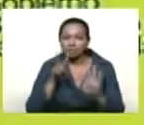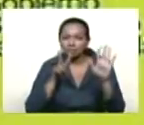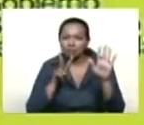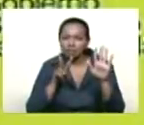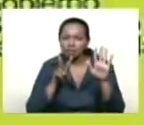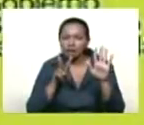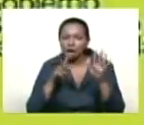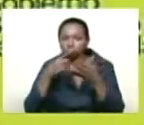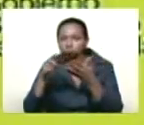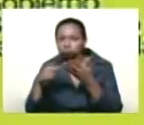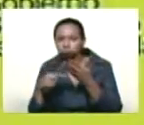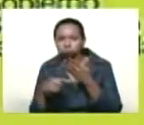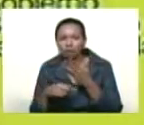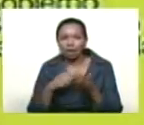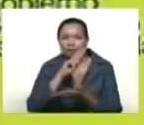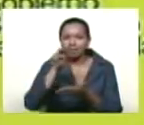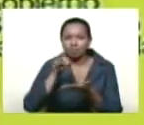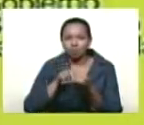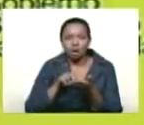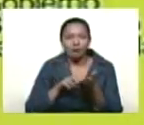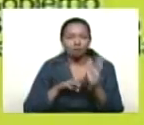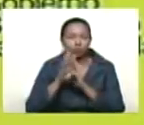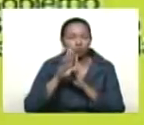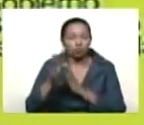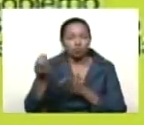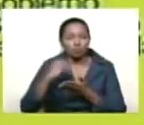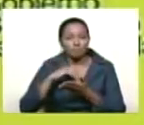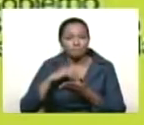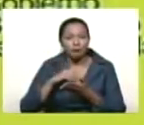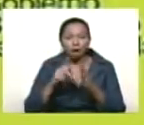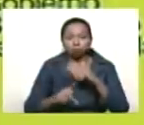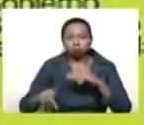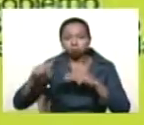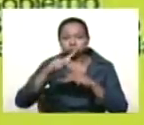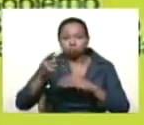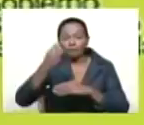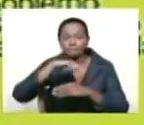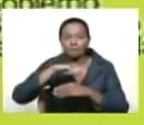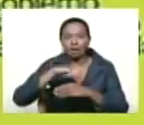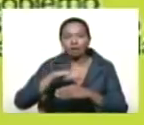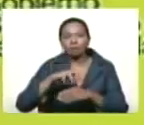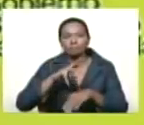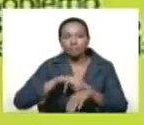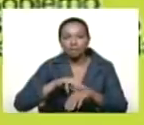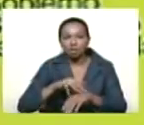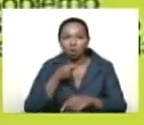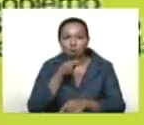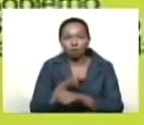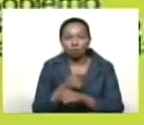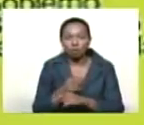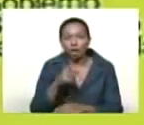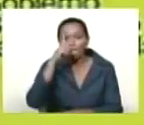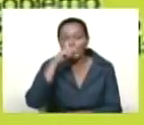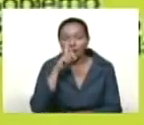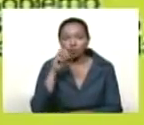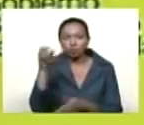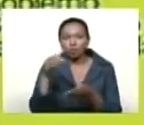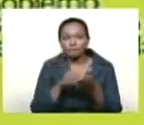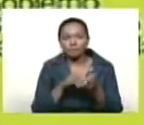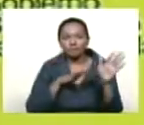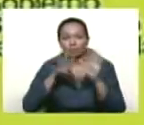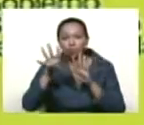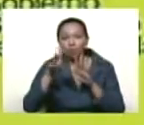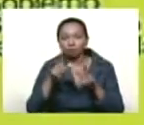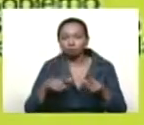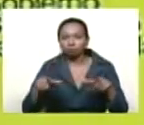programas nacionales de formación avanzada de posgrado para médicos y médicas para el año 2019 en las